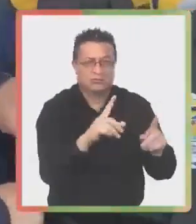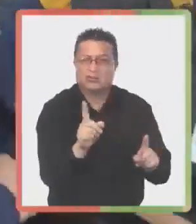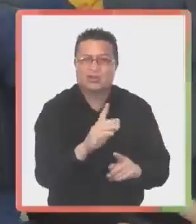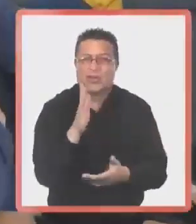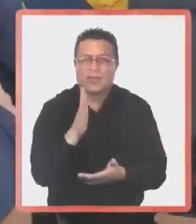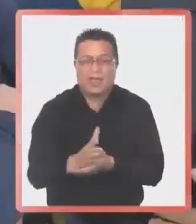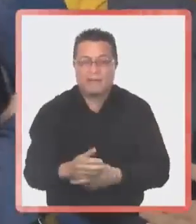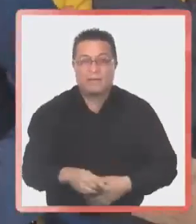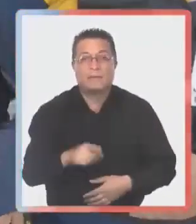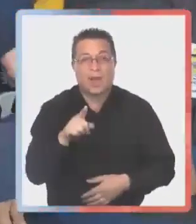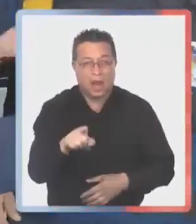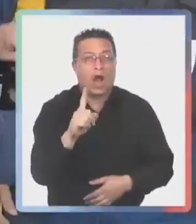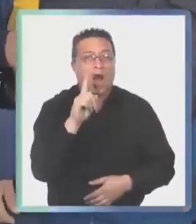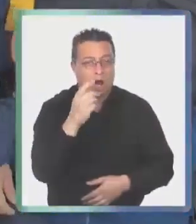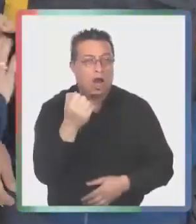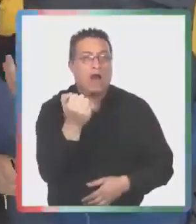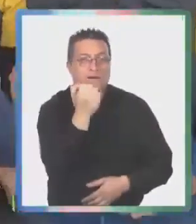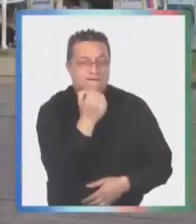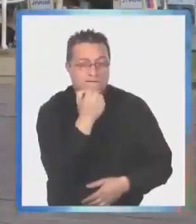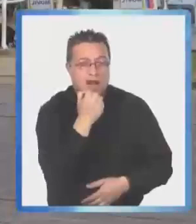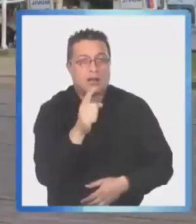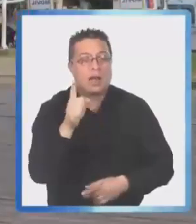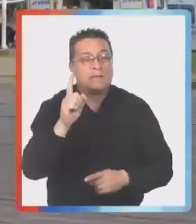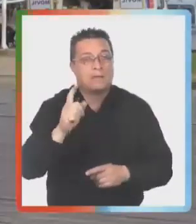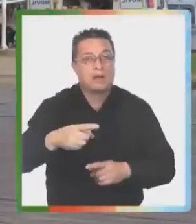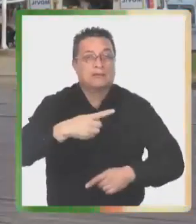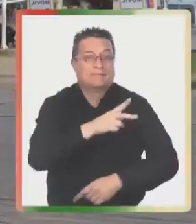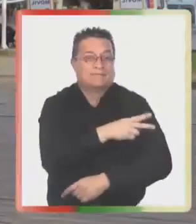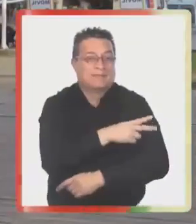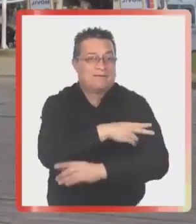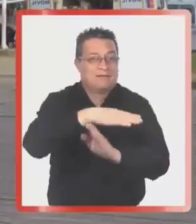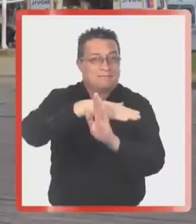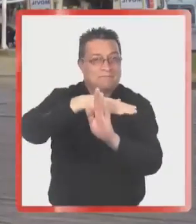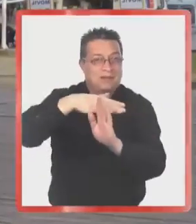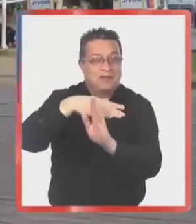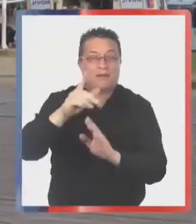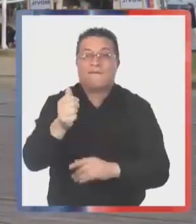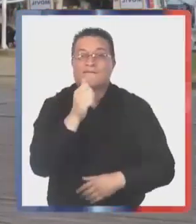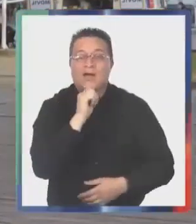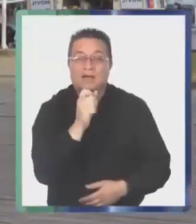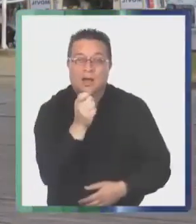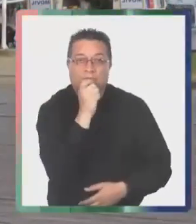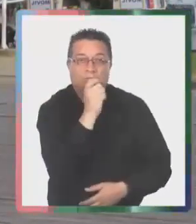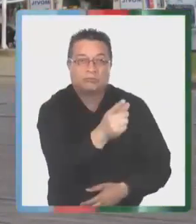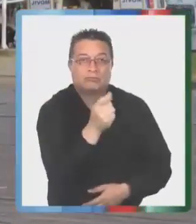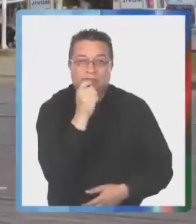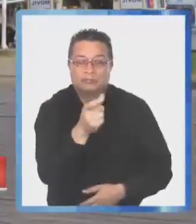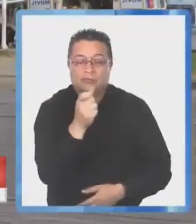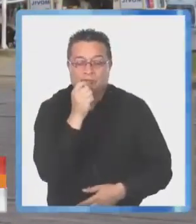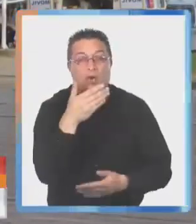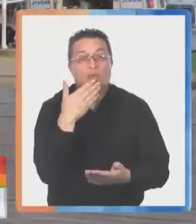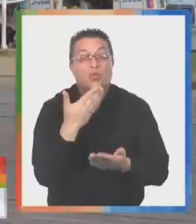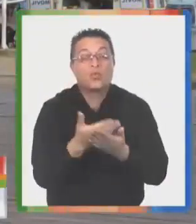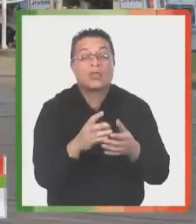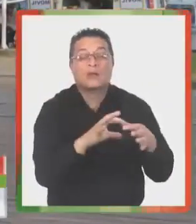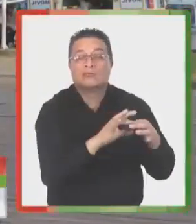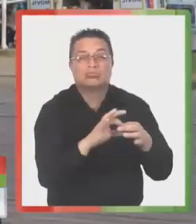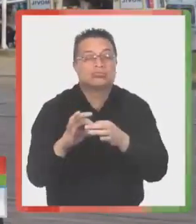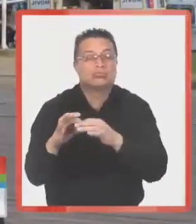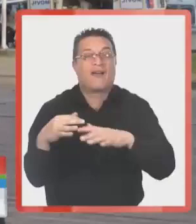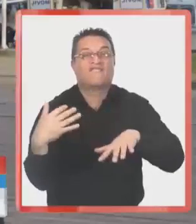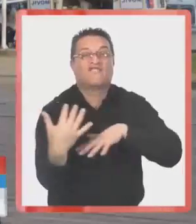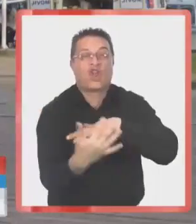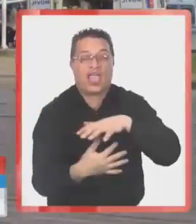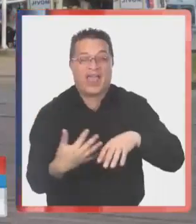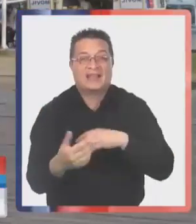traslado. Aquí hay una falla en los mandos medios de no hacer las denuncias cuando ocurren estos hechos